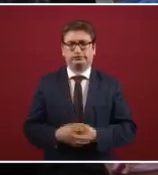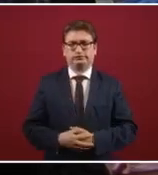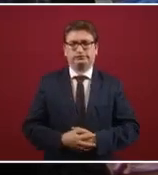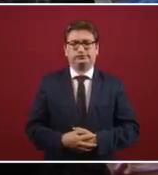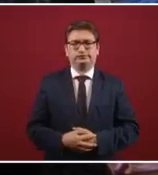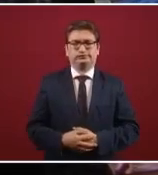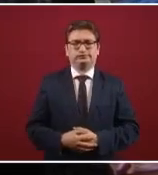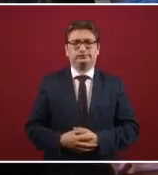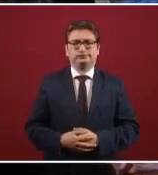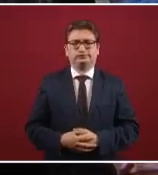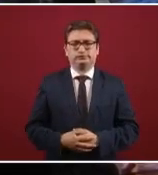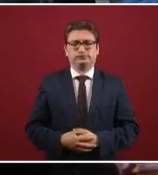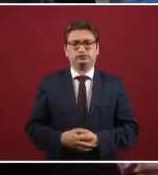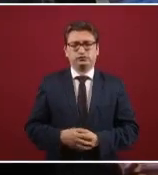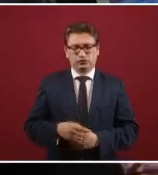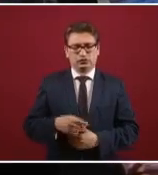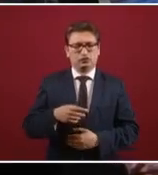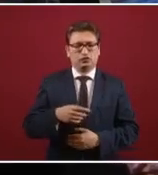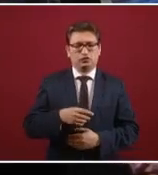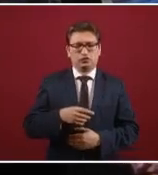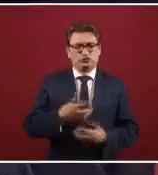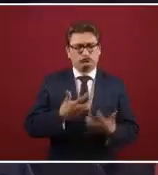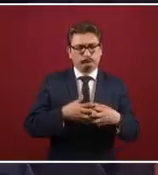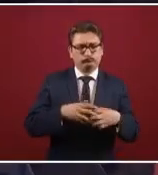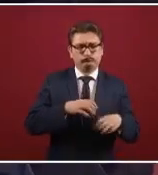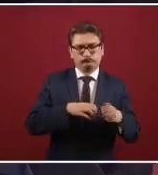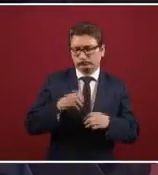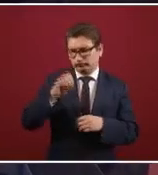para buscar acuerdos